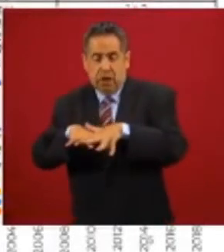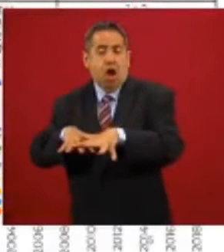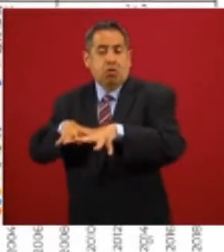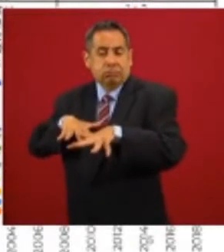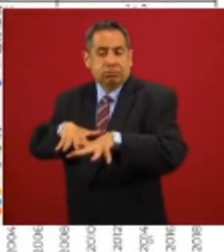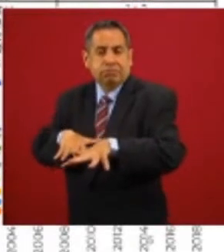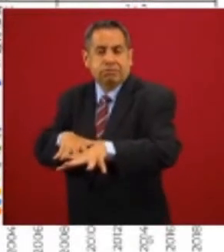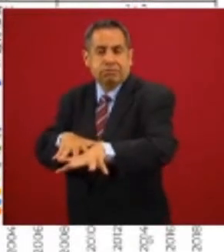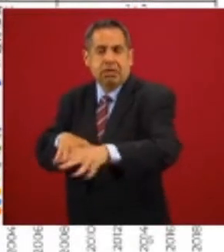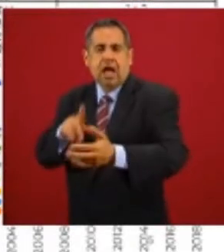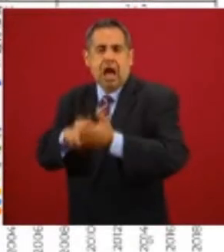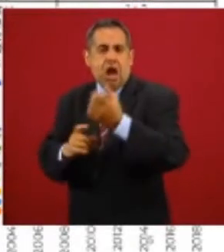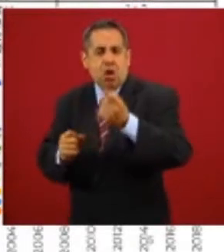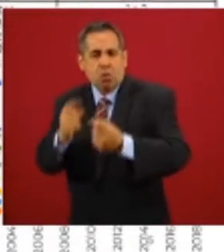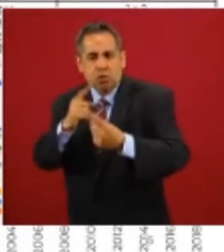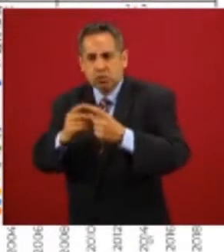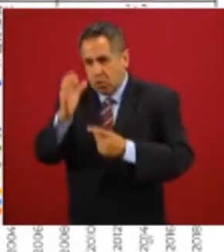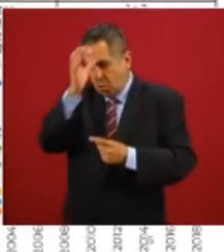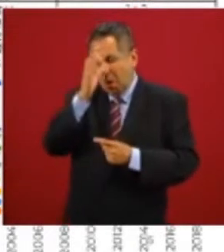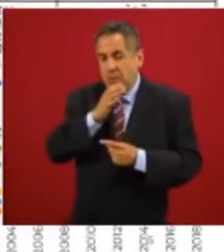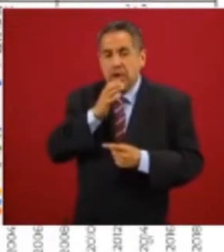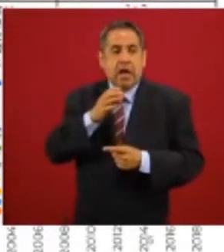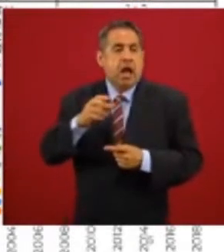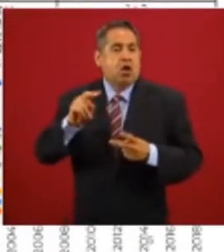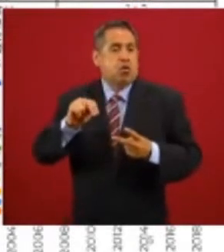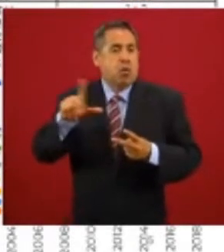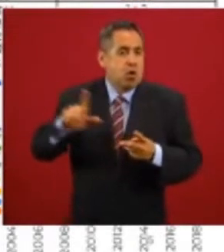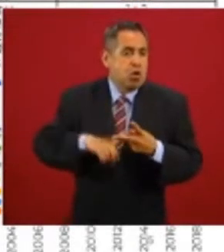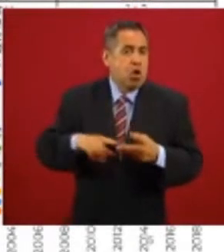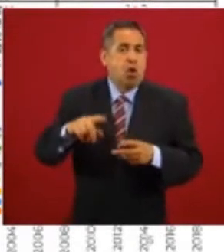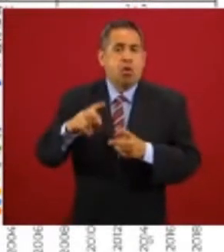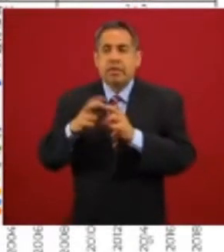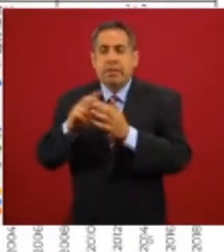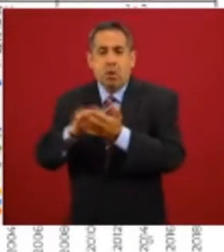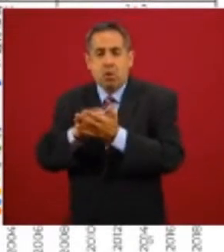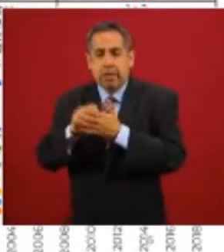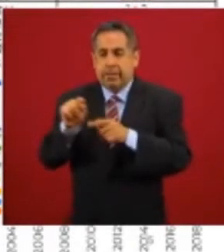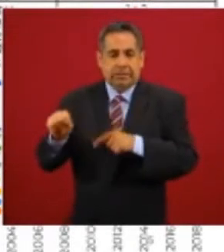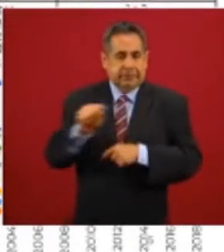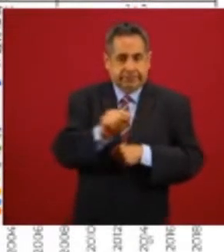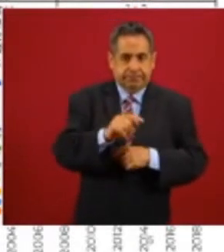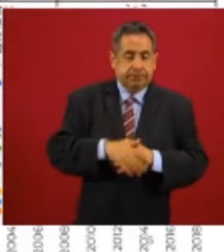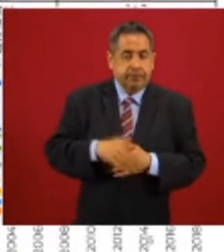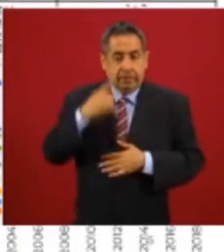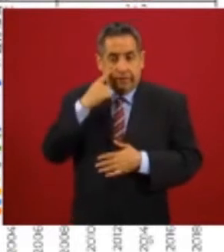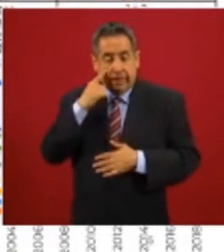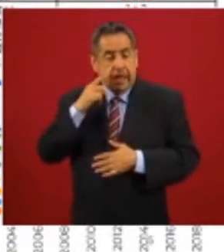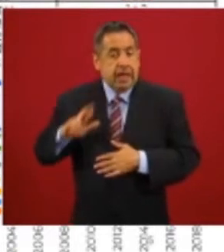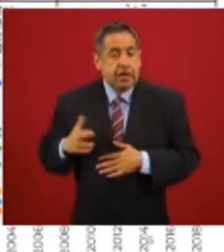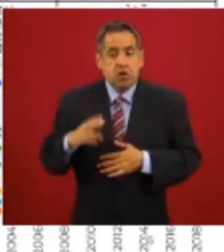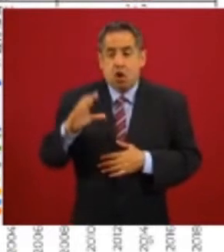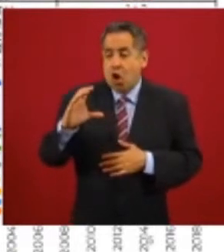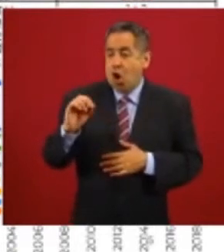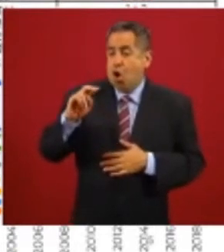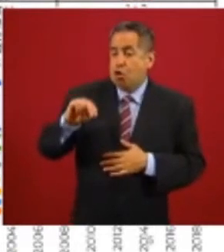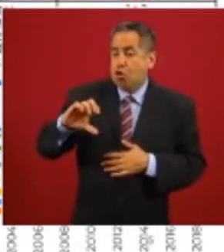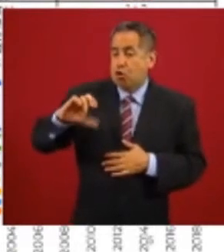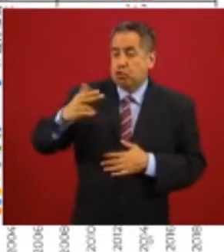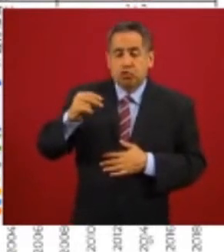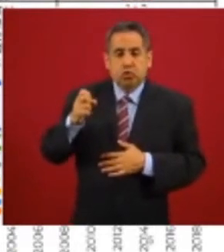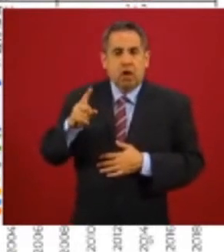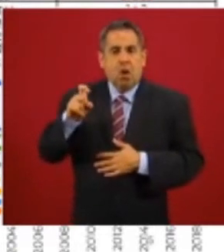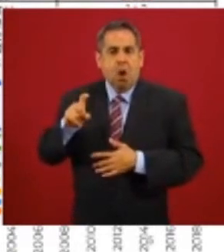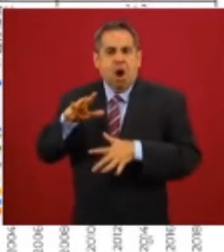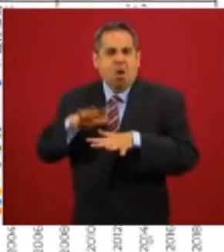unos de ellos en Coahuila y otros en Coahuila, Nuevo León y Tamaulipas. El Conchos es el río más